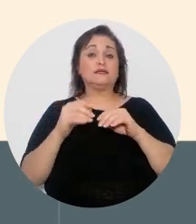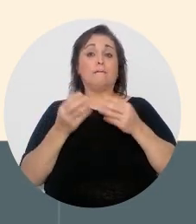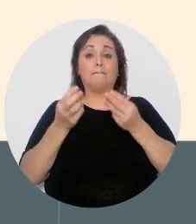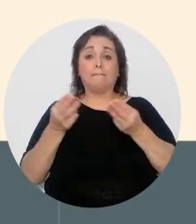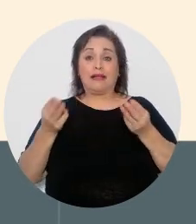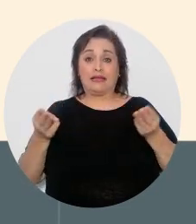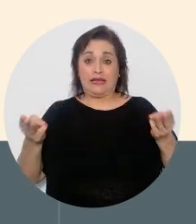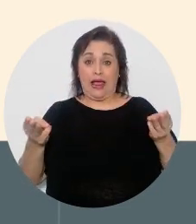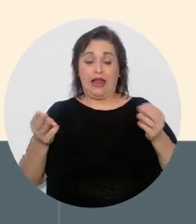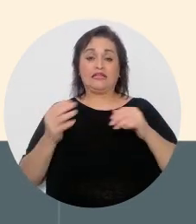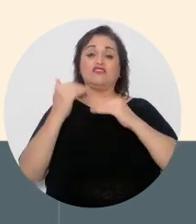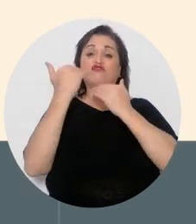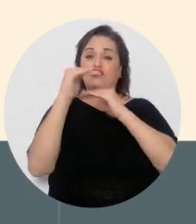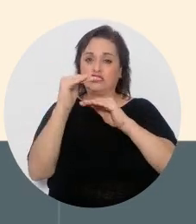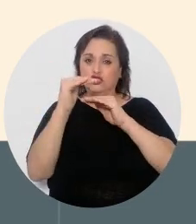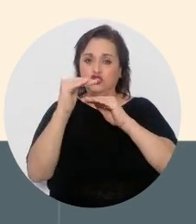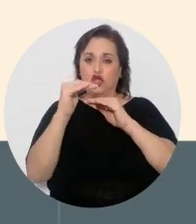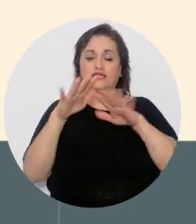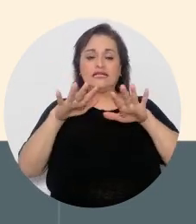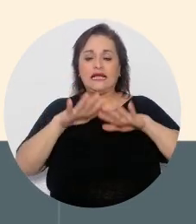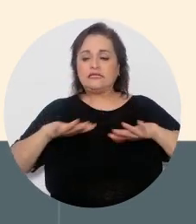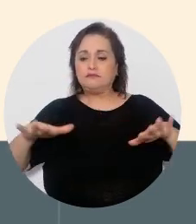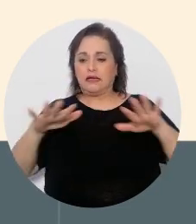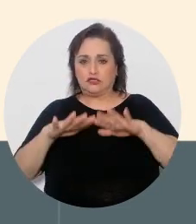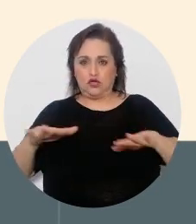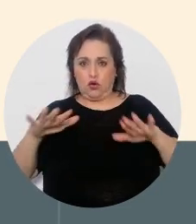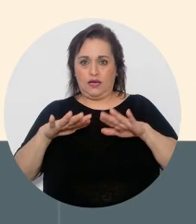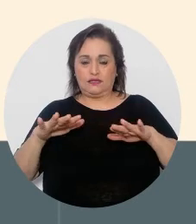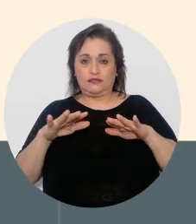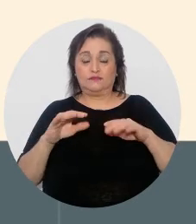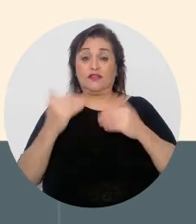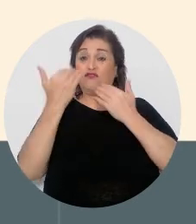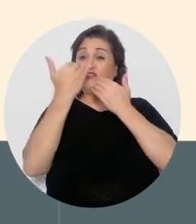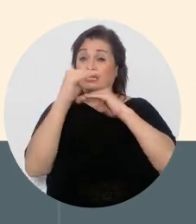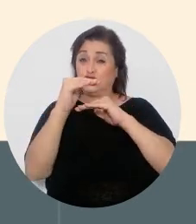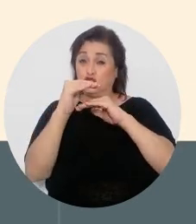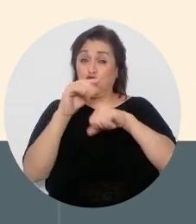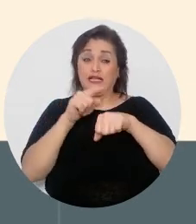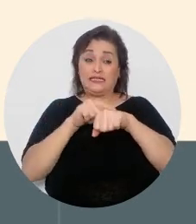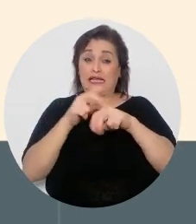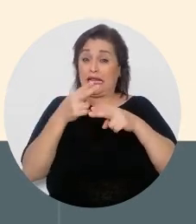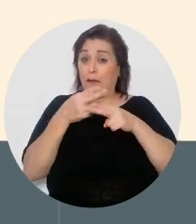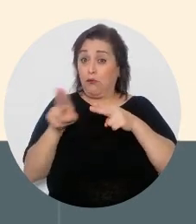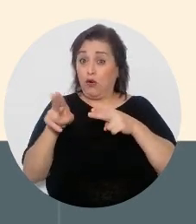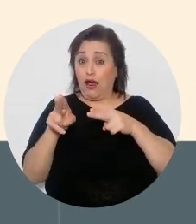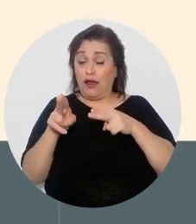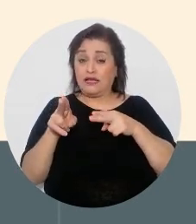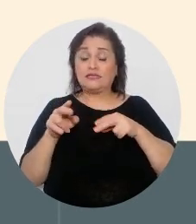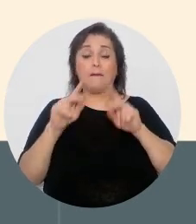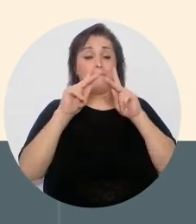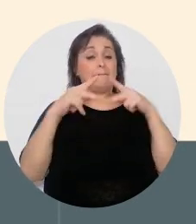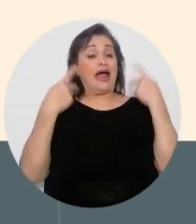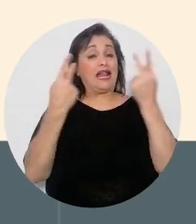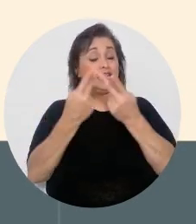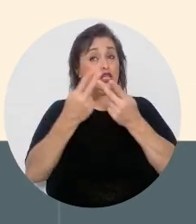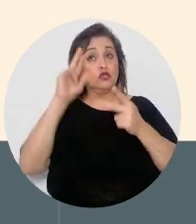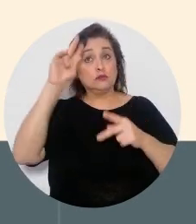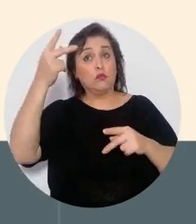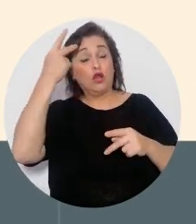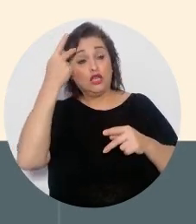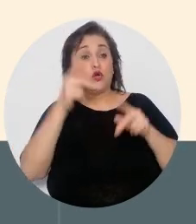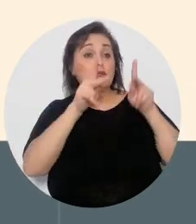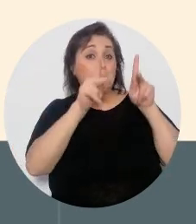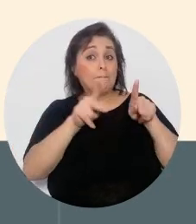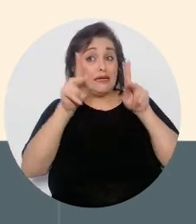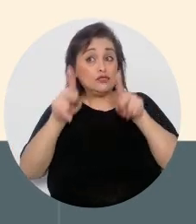por otro las espaciales. Dentro de las restricciones temporales debemos señalar que los partidos